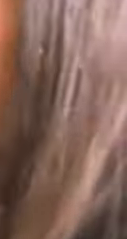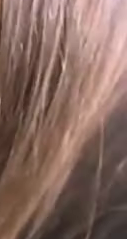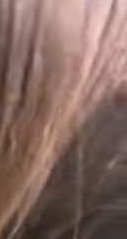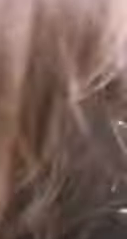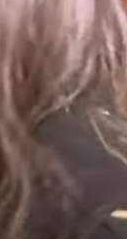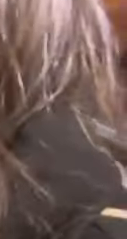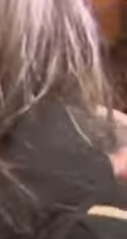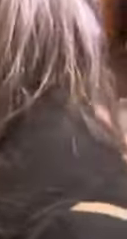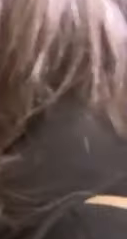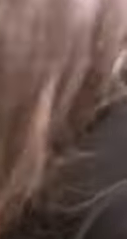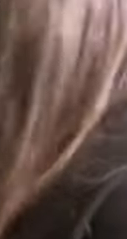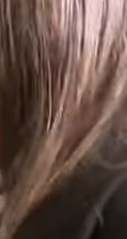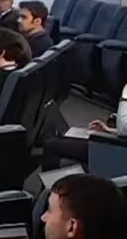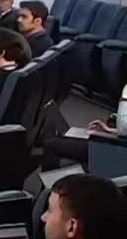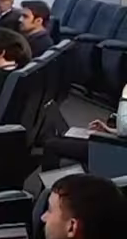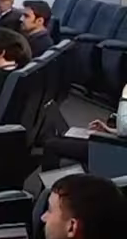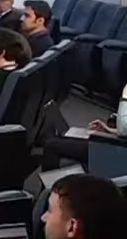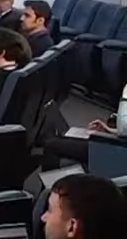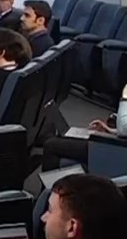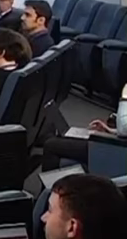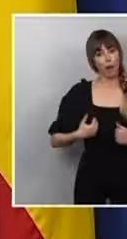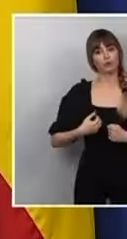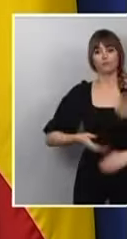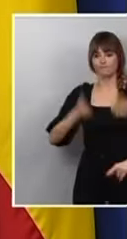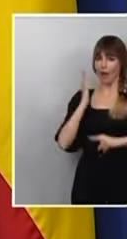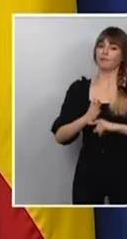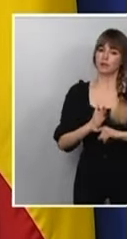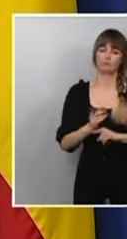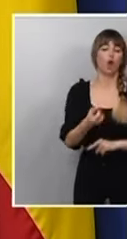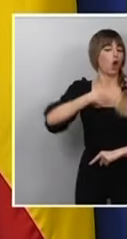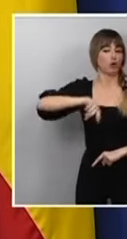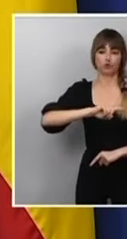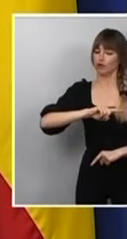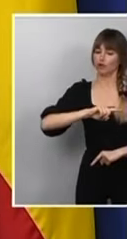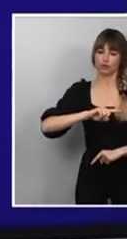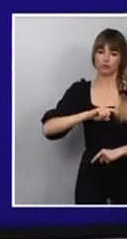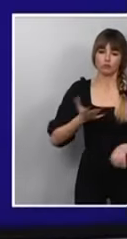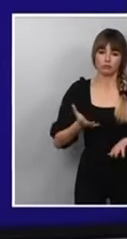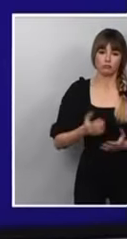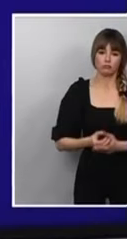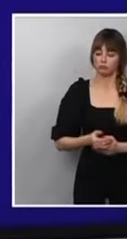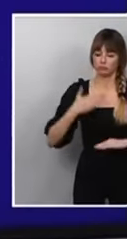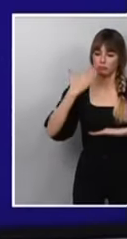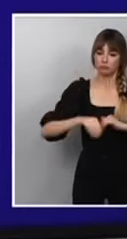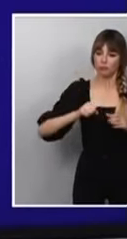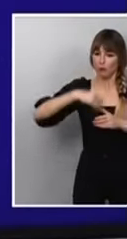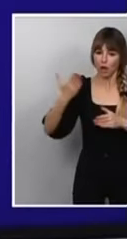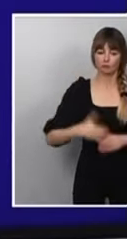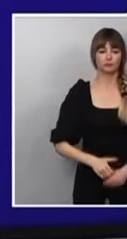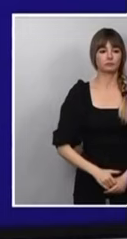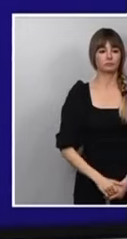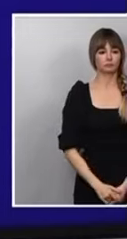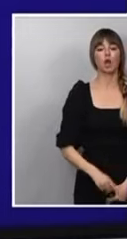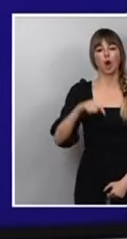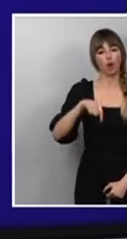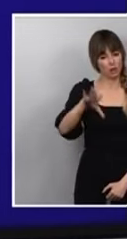poder, vamos a ir a por ti. Y vamos a ir a por ti desde el punto de vista legal, evidentemente. Y enciachándote